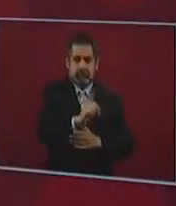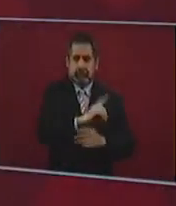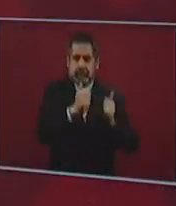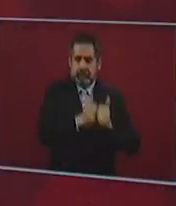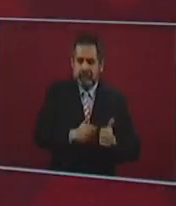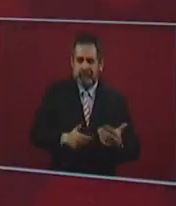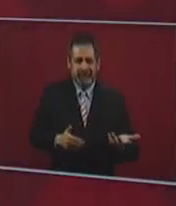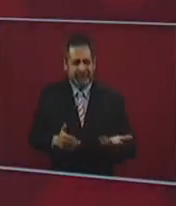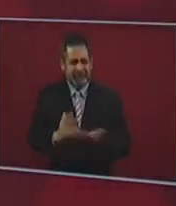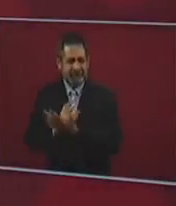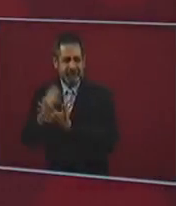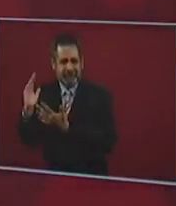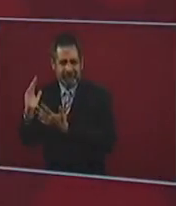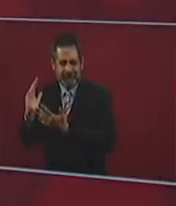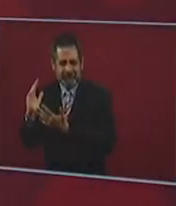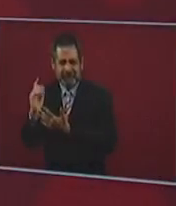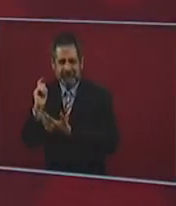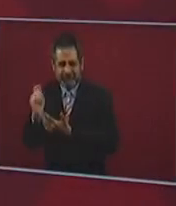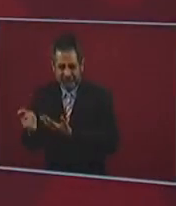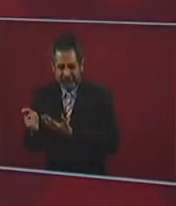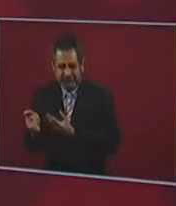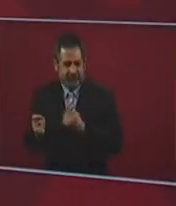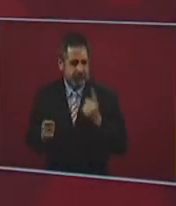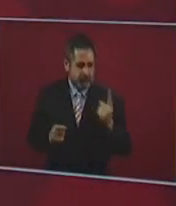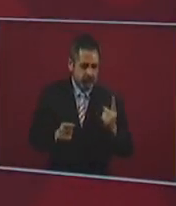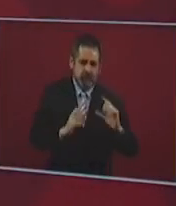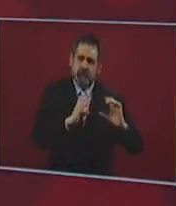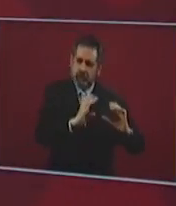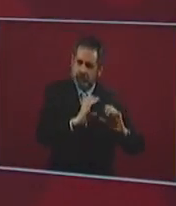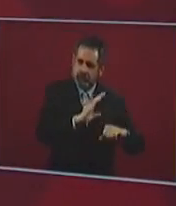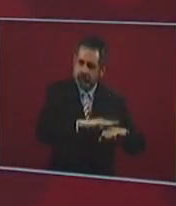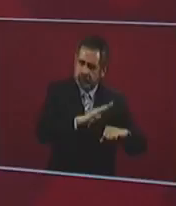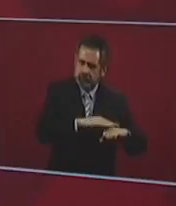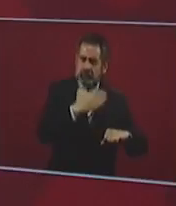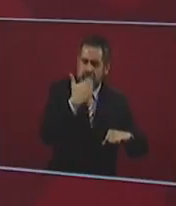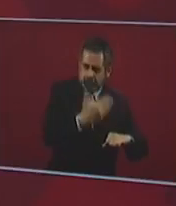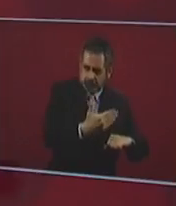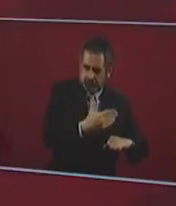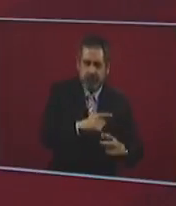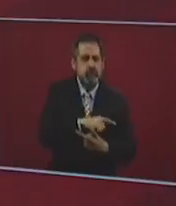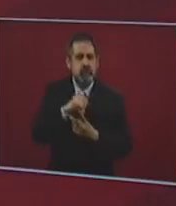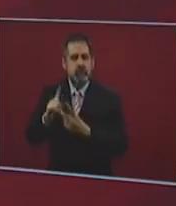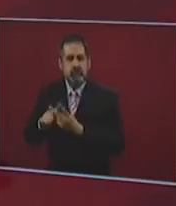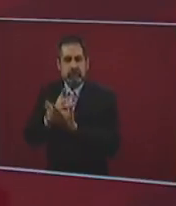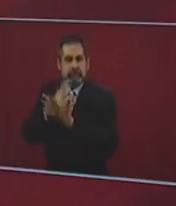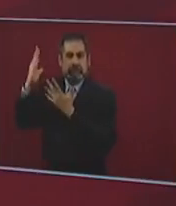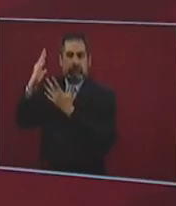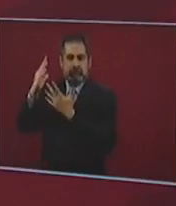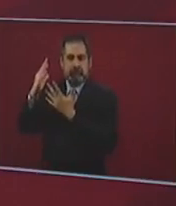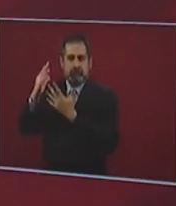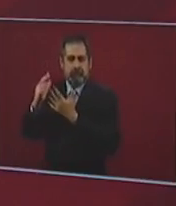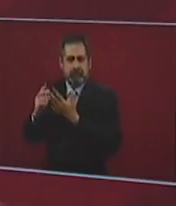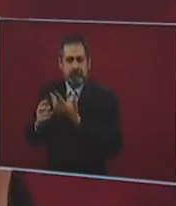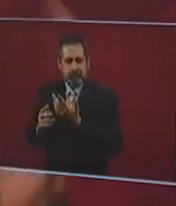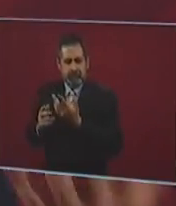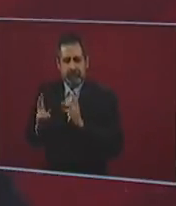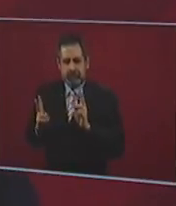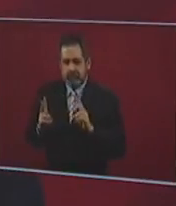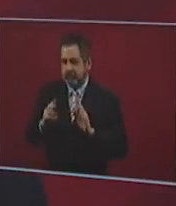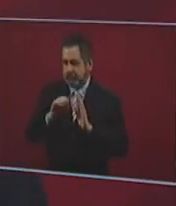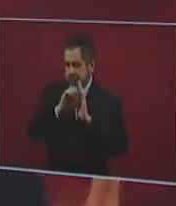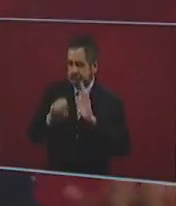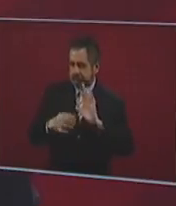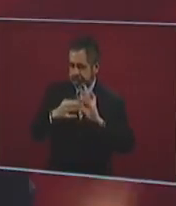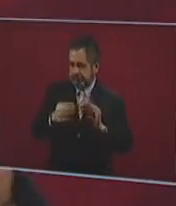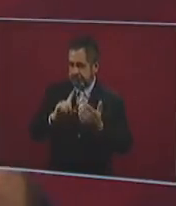En la conferencia mañanera de este viernes, el presidente López Obrador subrayó que es muy importante no politizar el manejo del coronavirus en México, por lo que serán